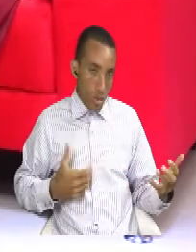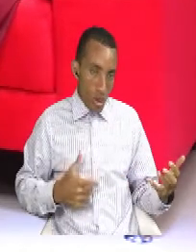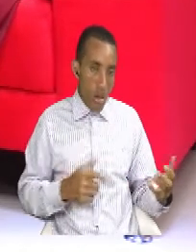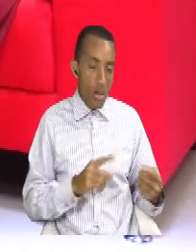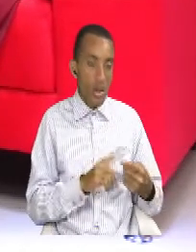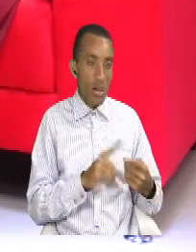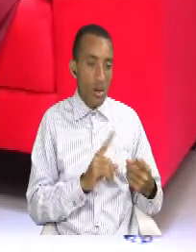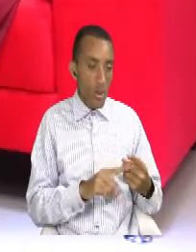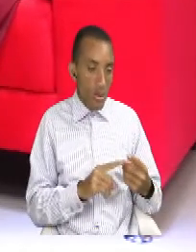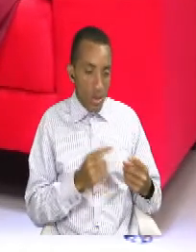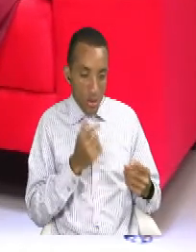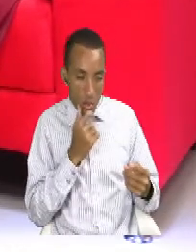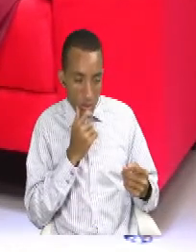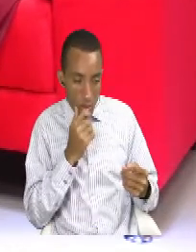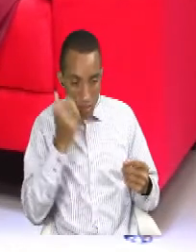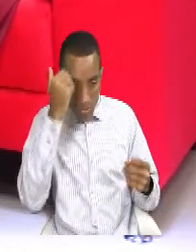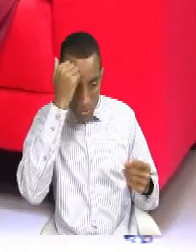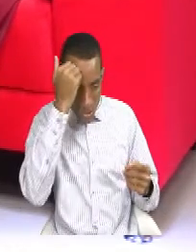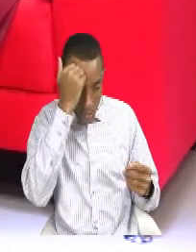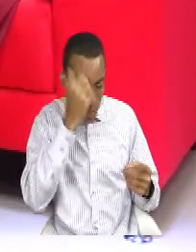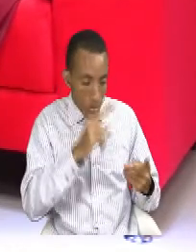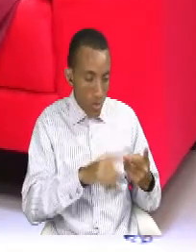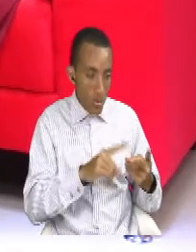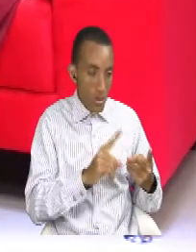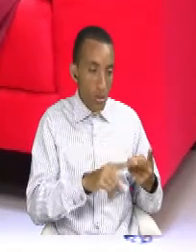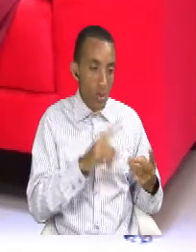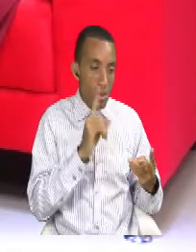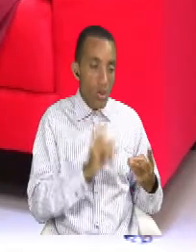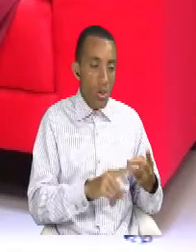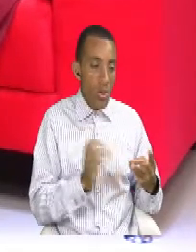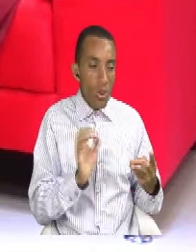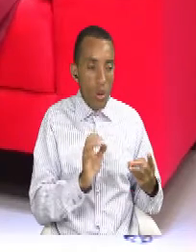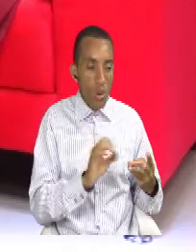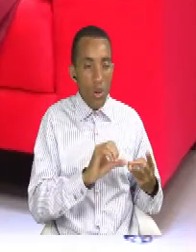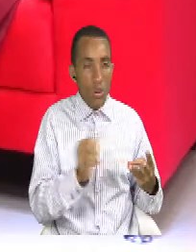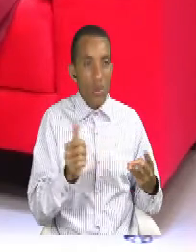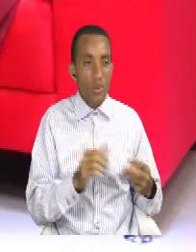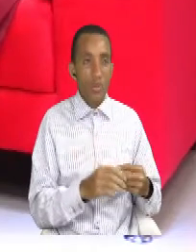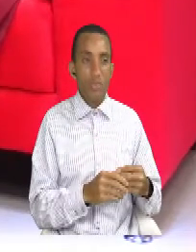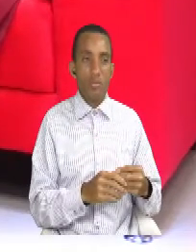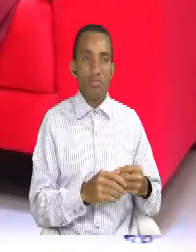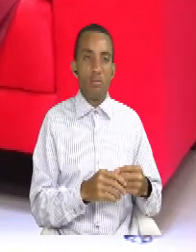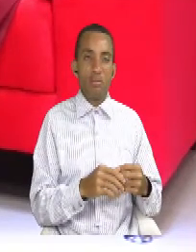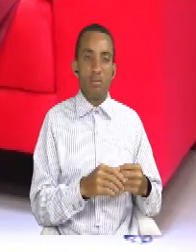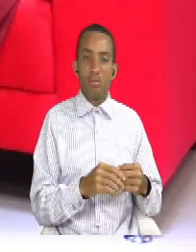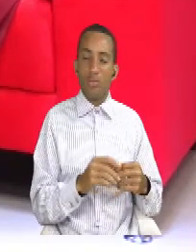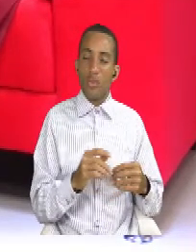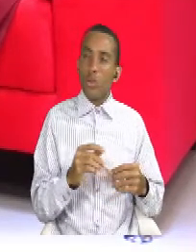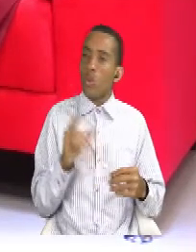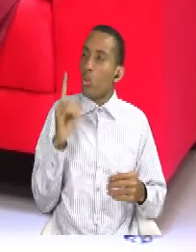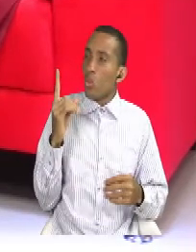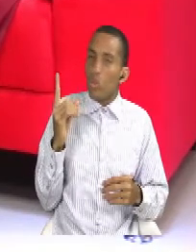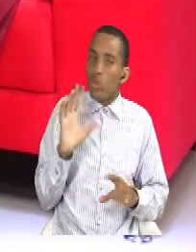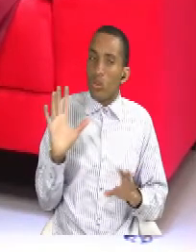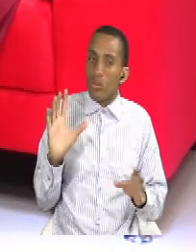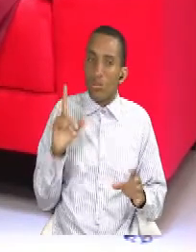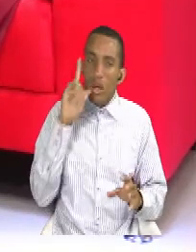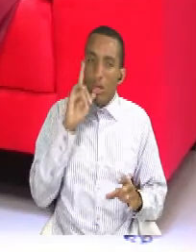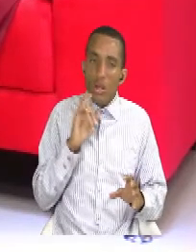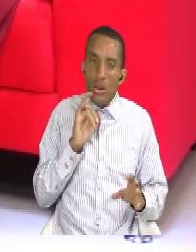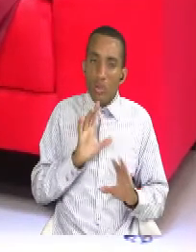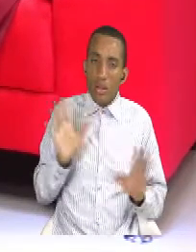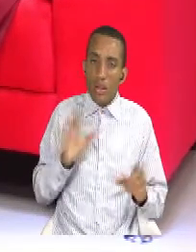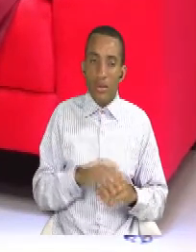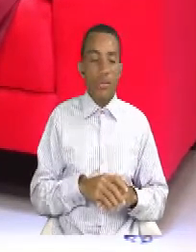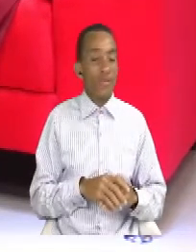y maestro. ¿Sí? ¿Te enfocas hacia un género solamente o qué? No, la verdad yo soy muy amplio en la música. Yo pienso que el lenguaje de la